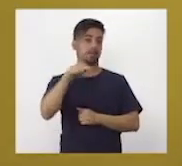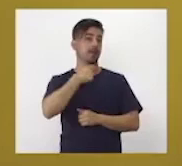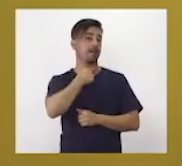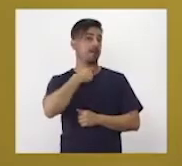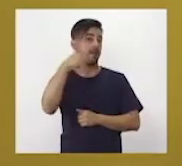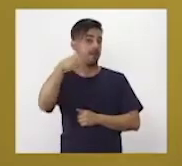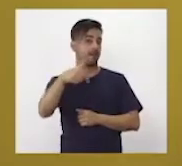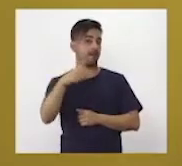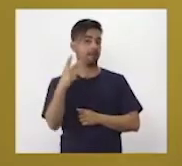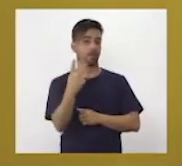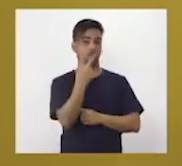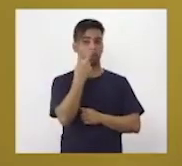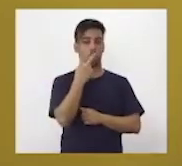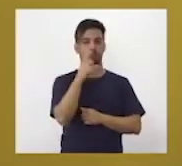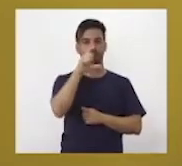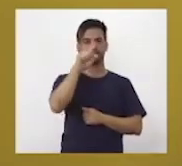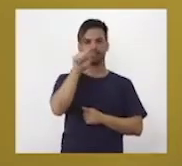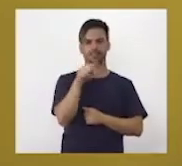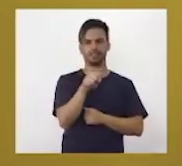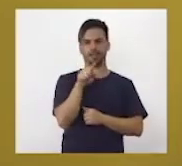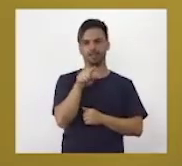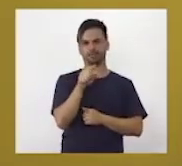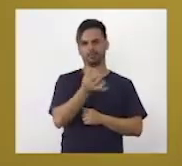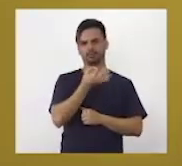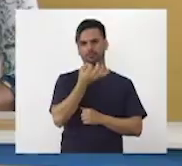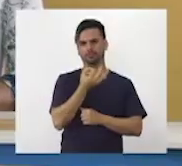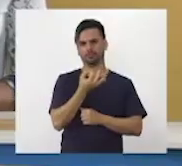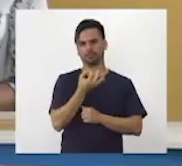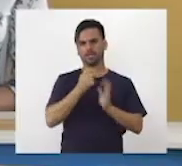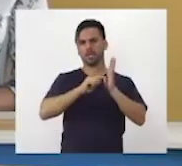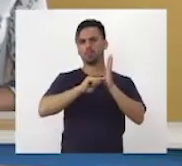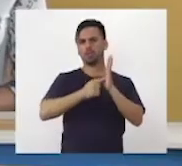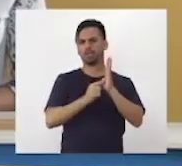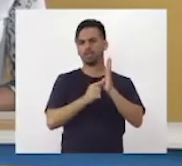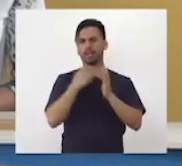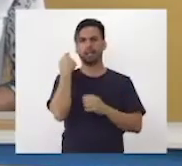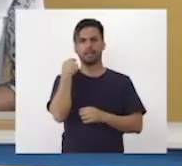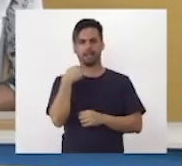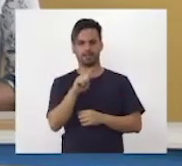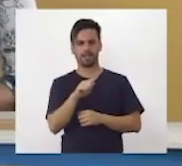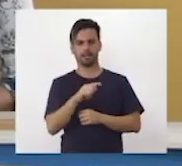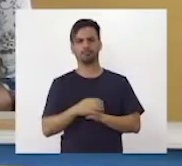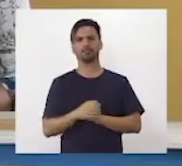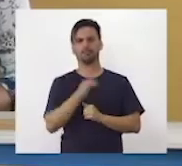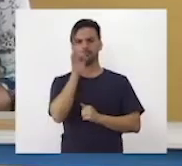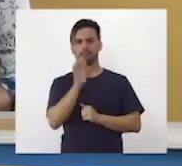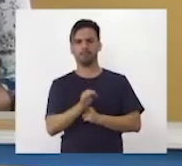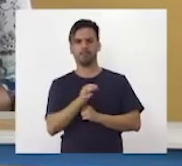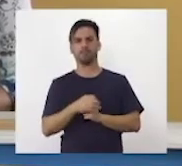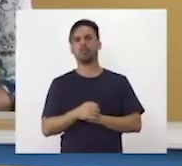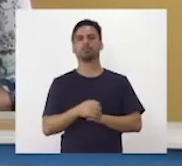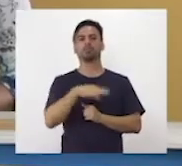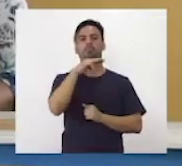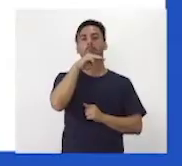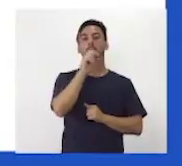En el ejemplo 2, pero en el inciso C, estamos multiplicando también un monomio por